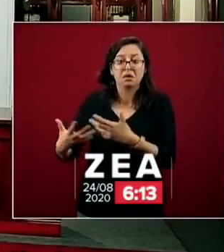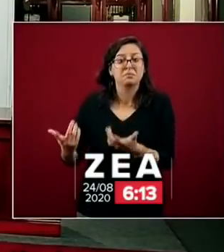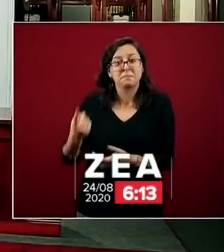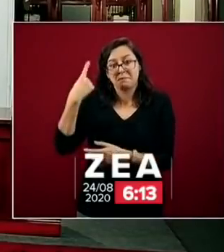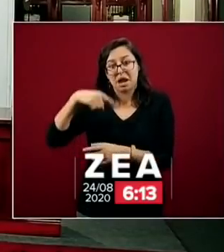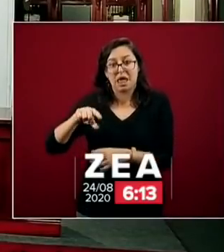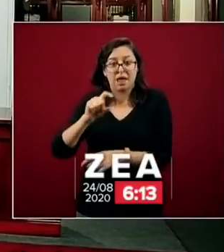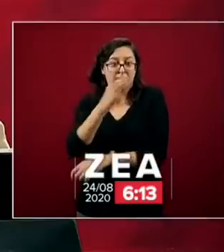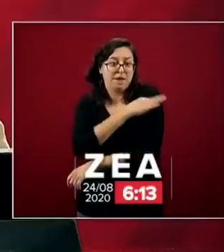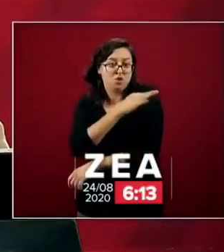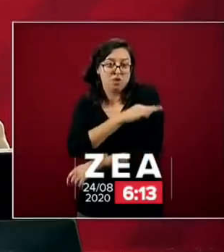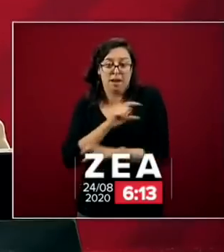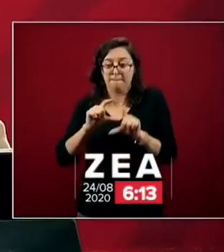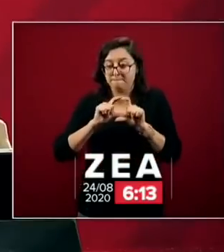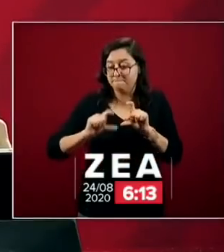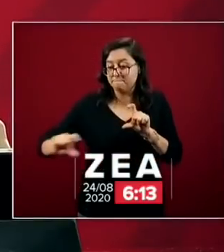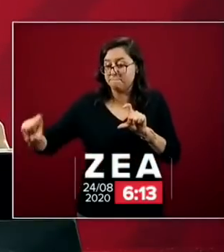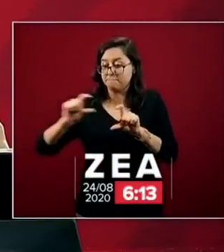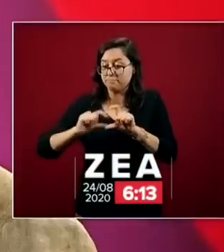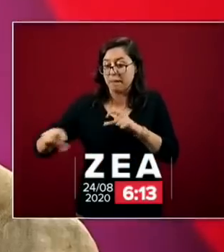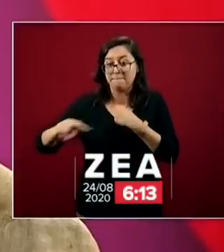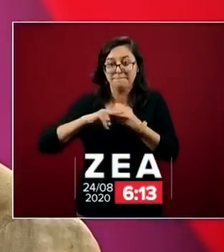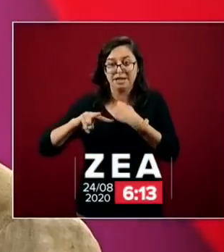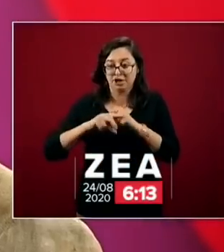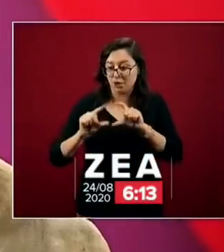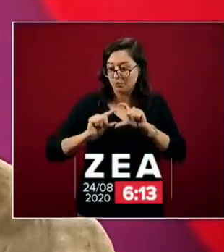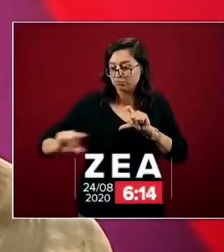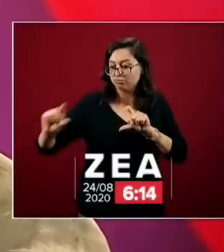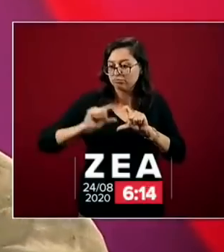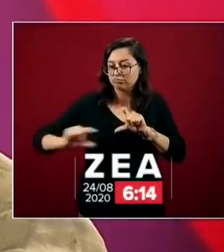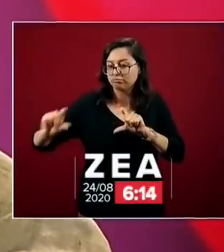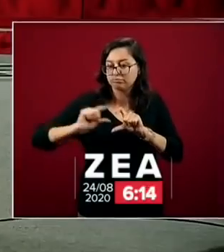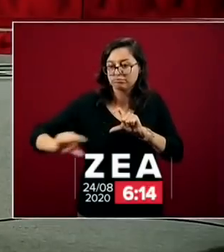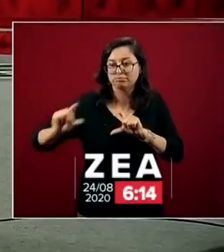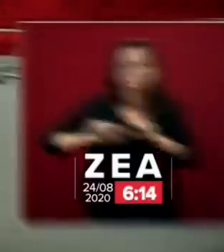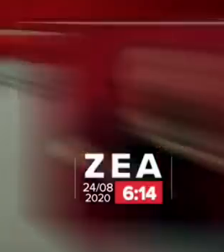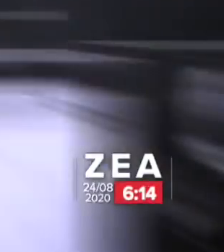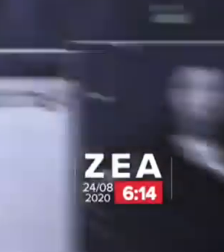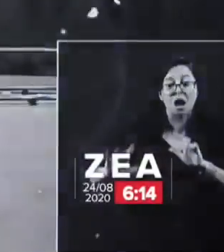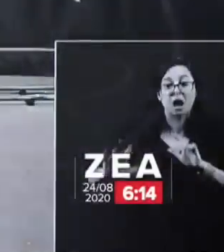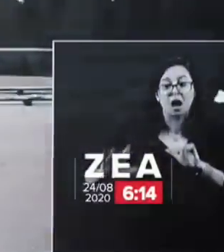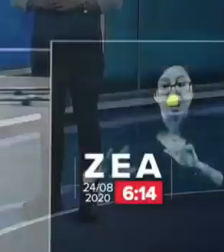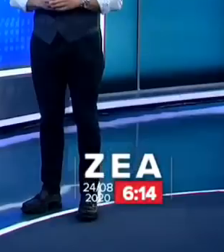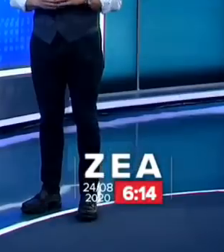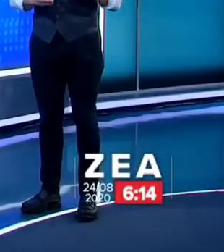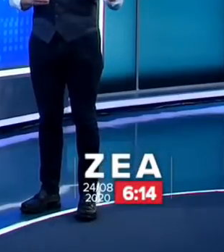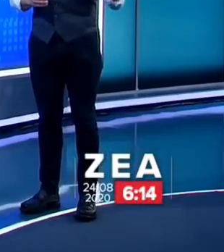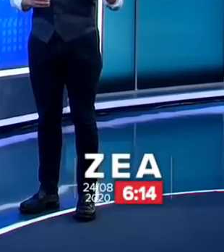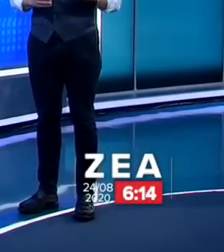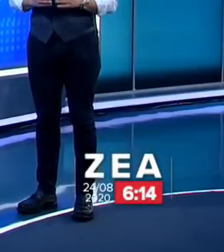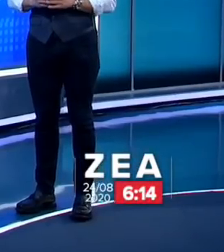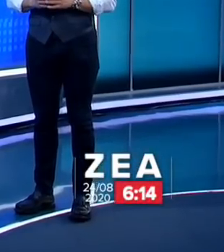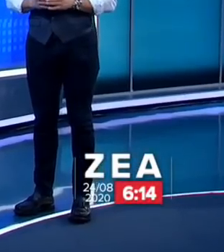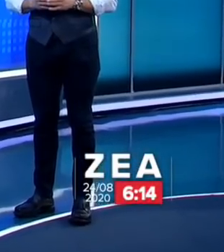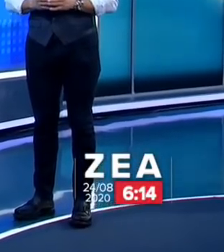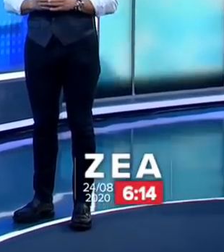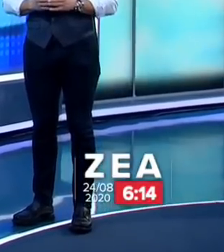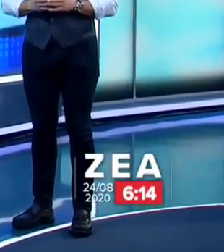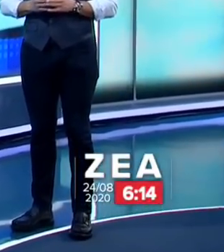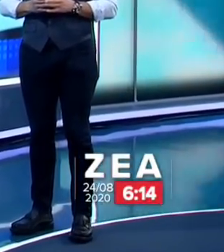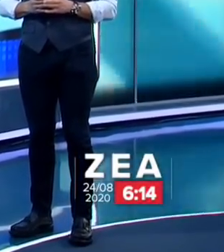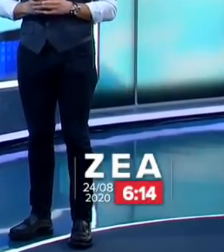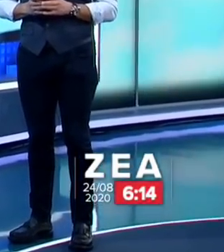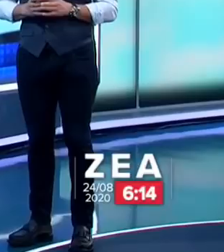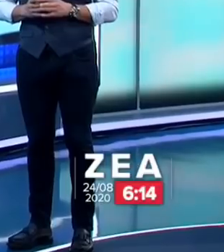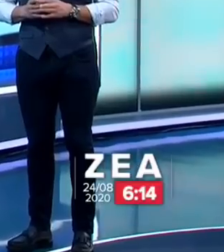mexicanas que harían el embotellado final del producto eso facilita las cosas he dejado con la comisión federal para la